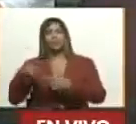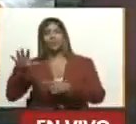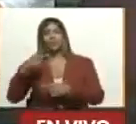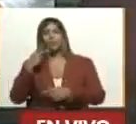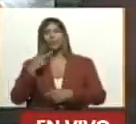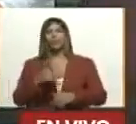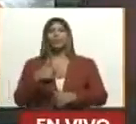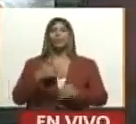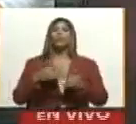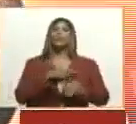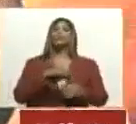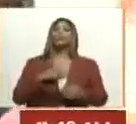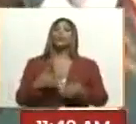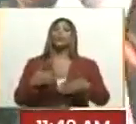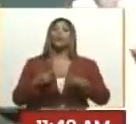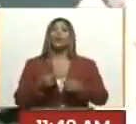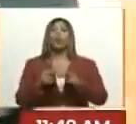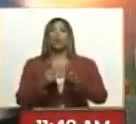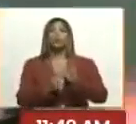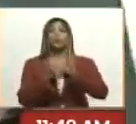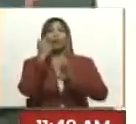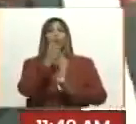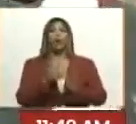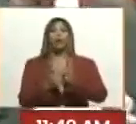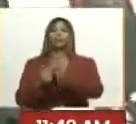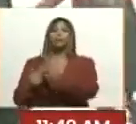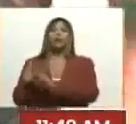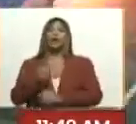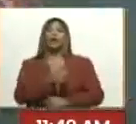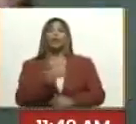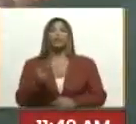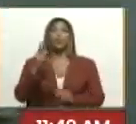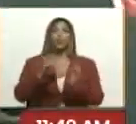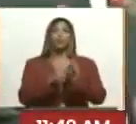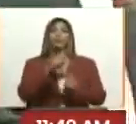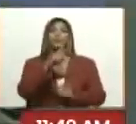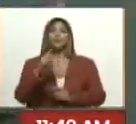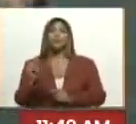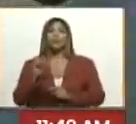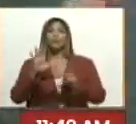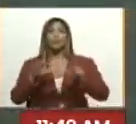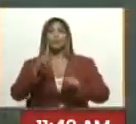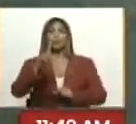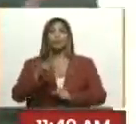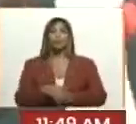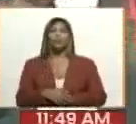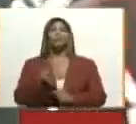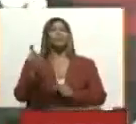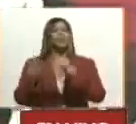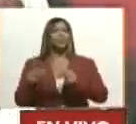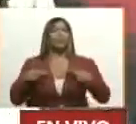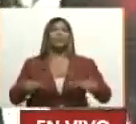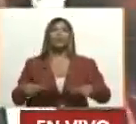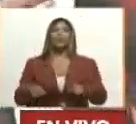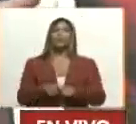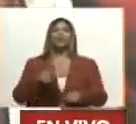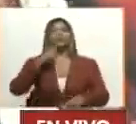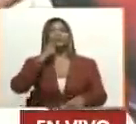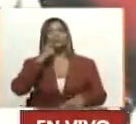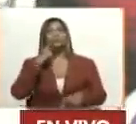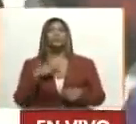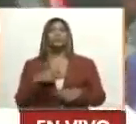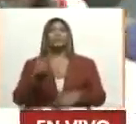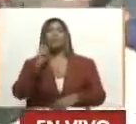Nosotros queremos que se conozca la cara de cada uno de los 2.171. Son seres humanos, son compañeras, son